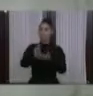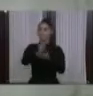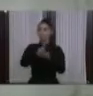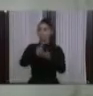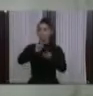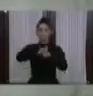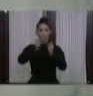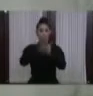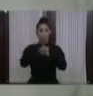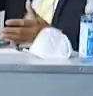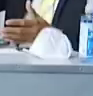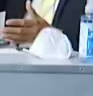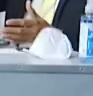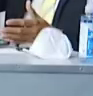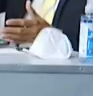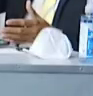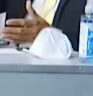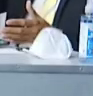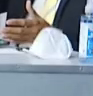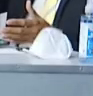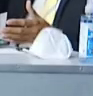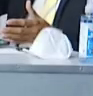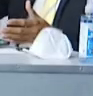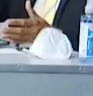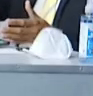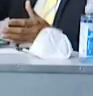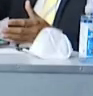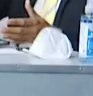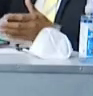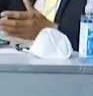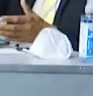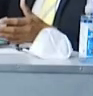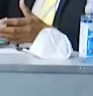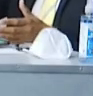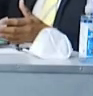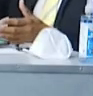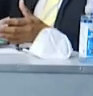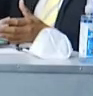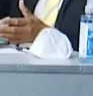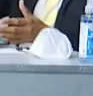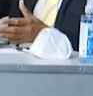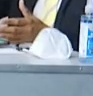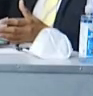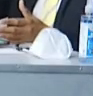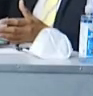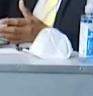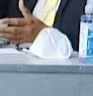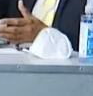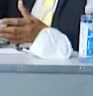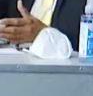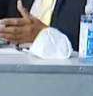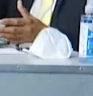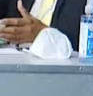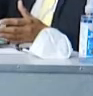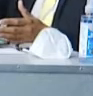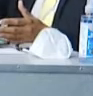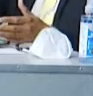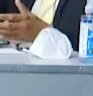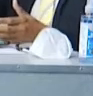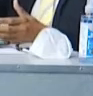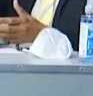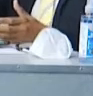dentro de dos meses estamos hablando dos meses dos meses entonces tendríamos que entrenar maestro que es el 18